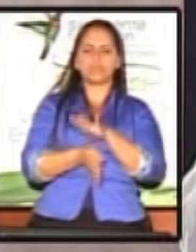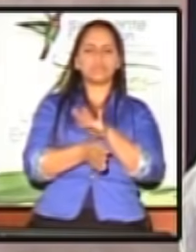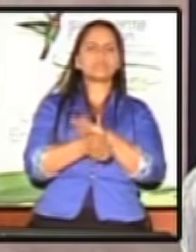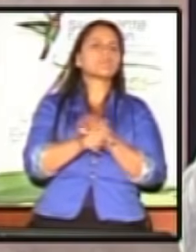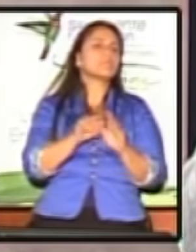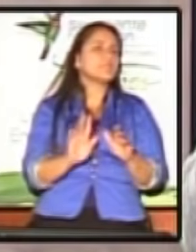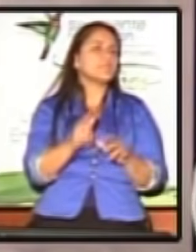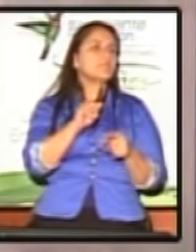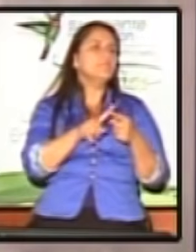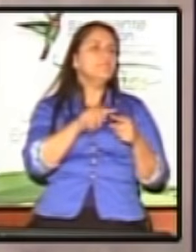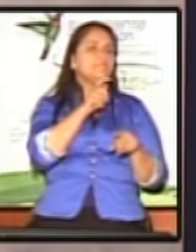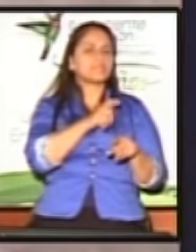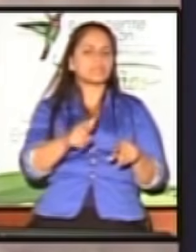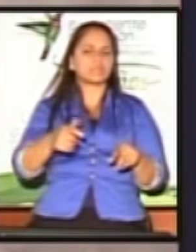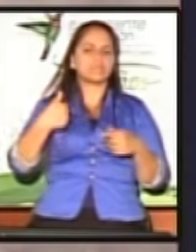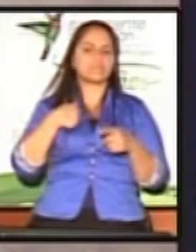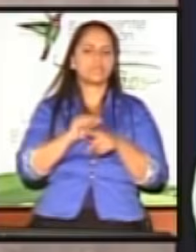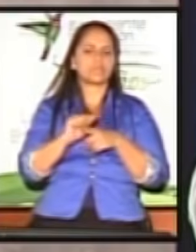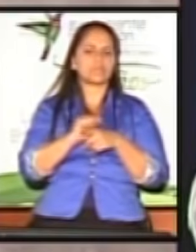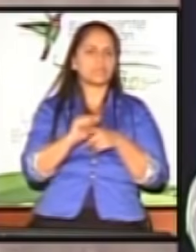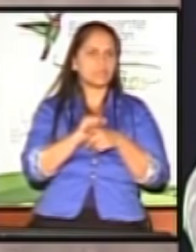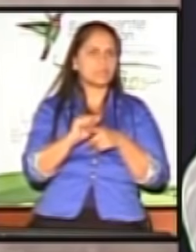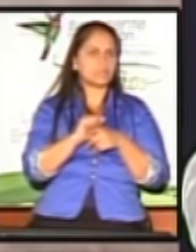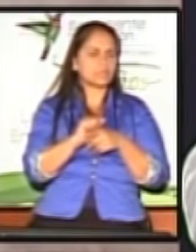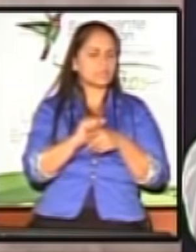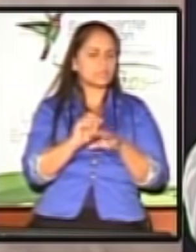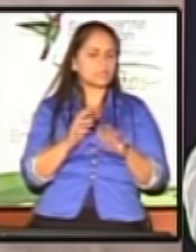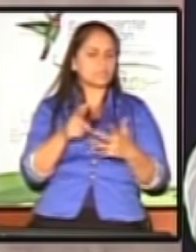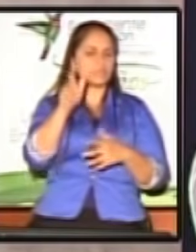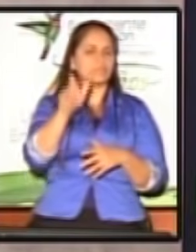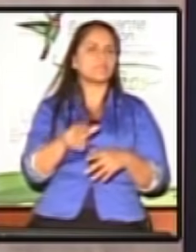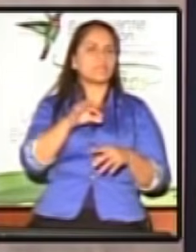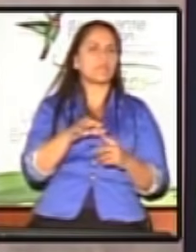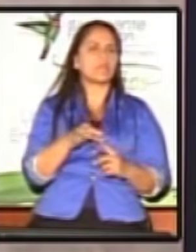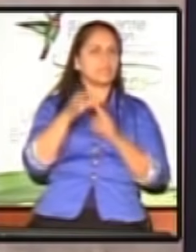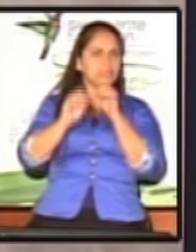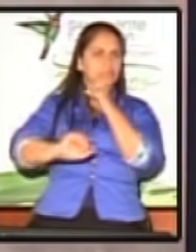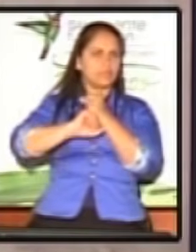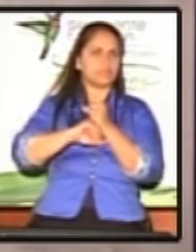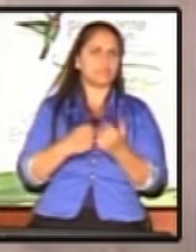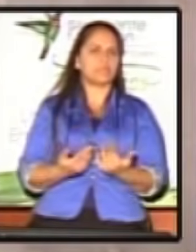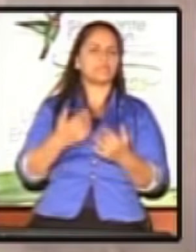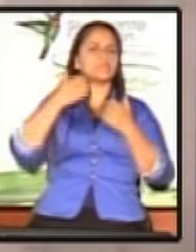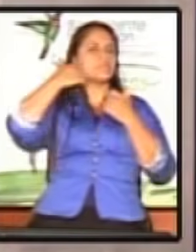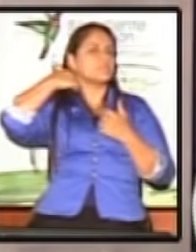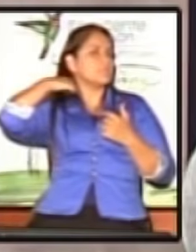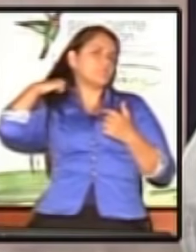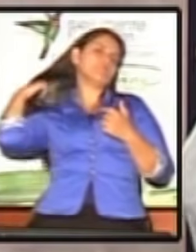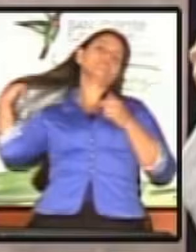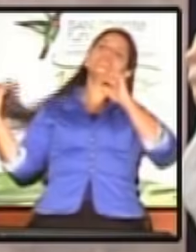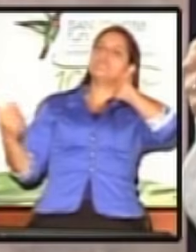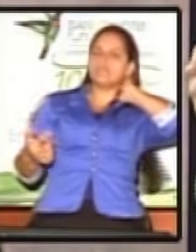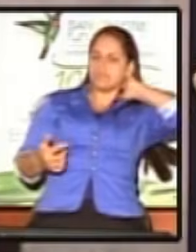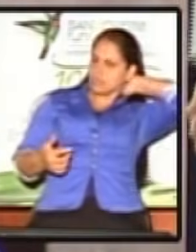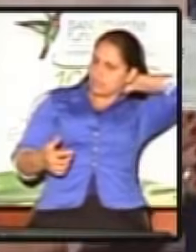un paciente con esas características en la familia también busquemos especialistas que nos puedan ayudar a manejar el tema. Entonces lo dejo, doctor,